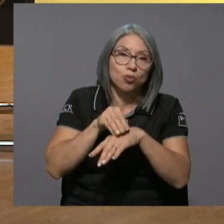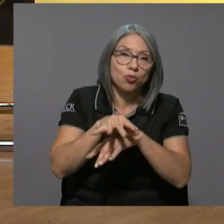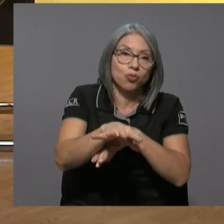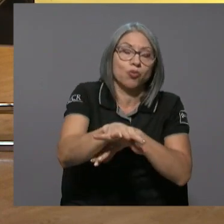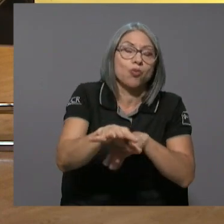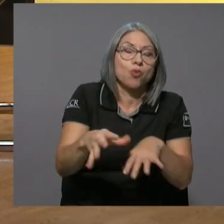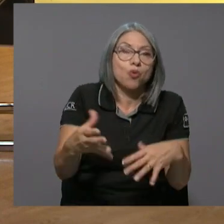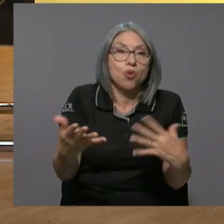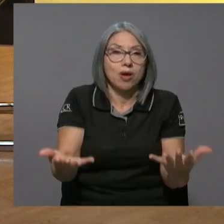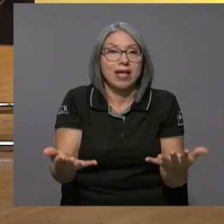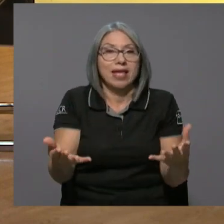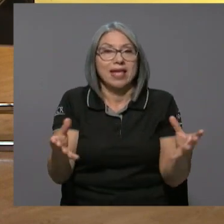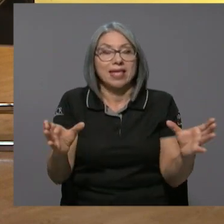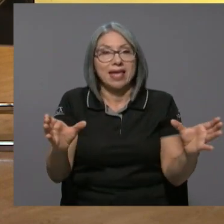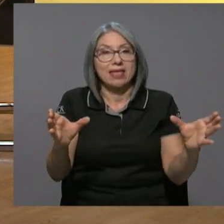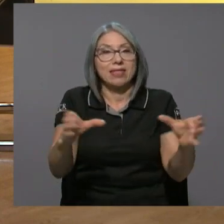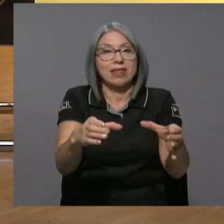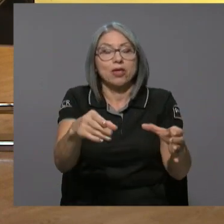un determinado